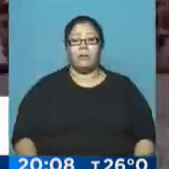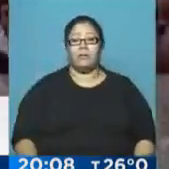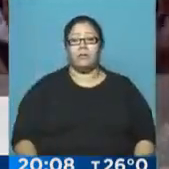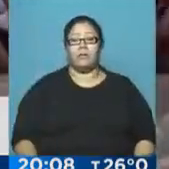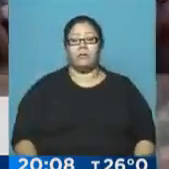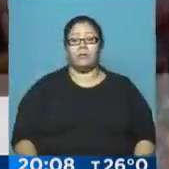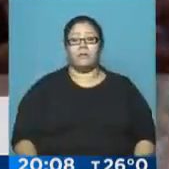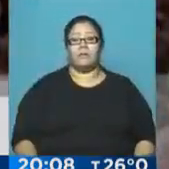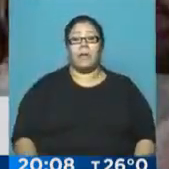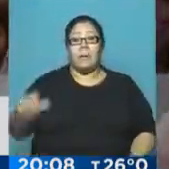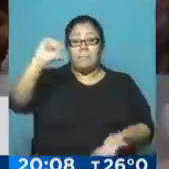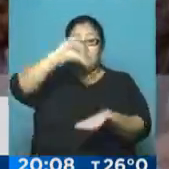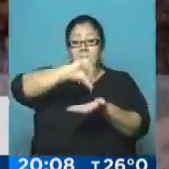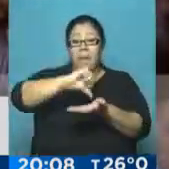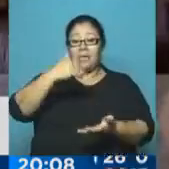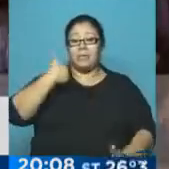En esta Argentina,